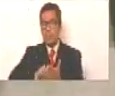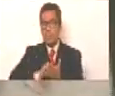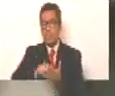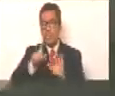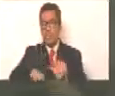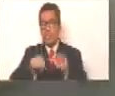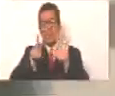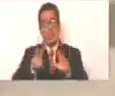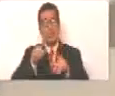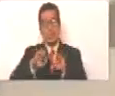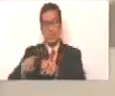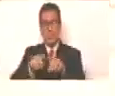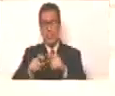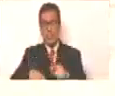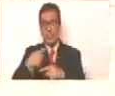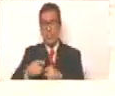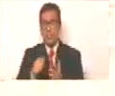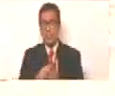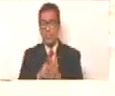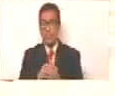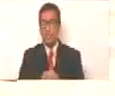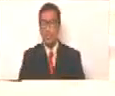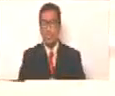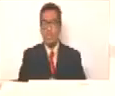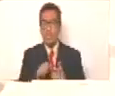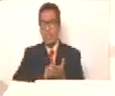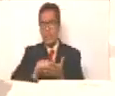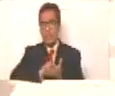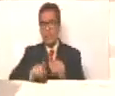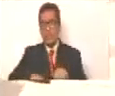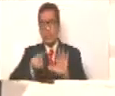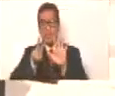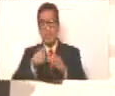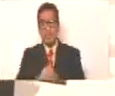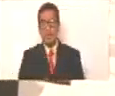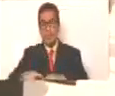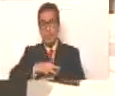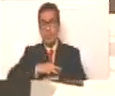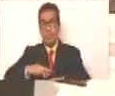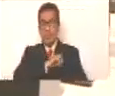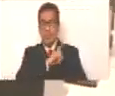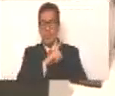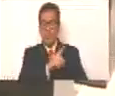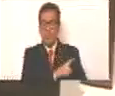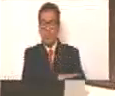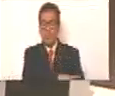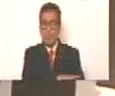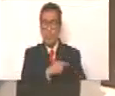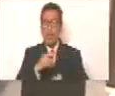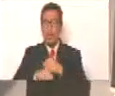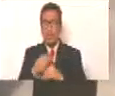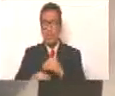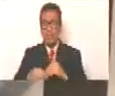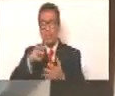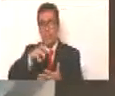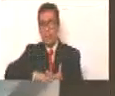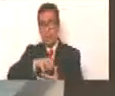redactado de la manera siguiente. Artículo 17. El Ministerio del Poder Popular con competencia en materia de agricultura y